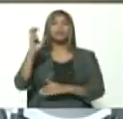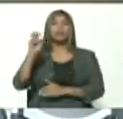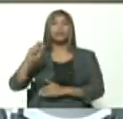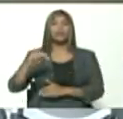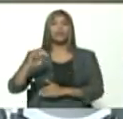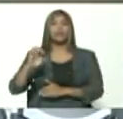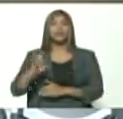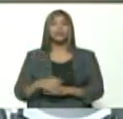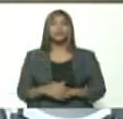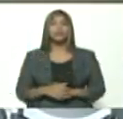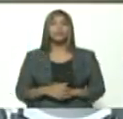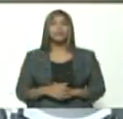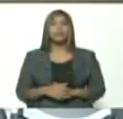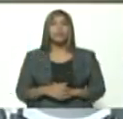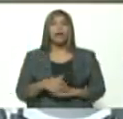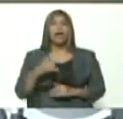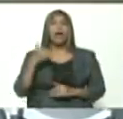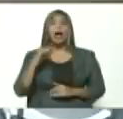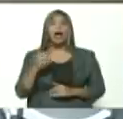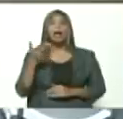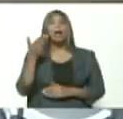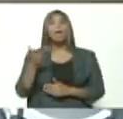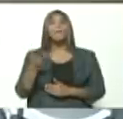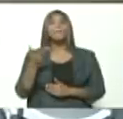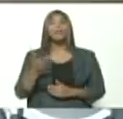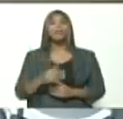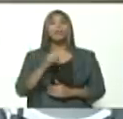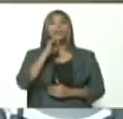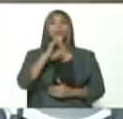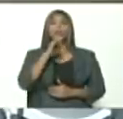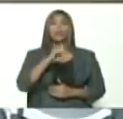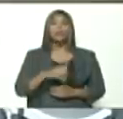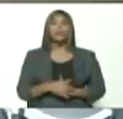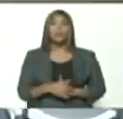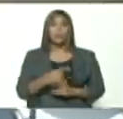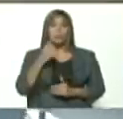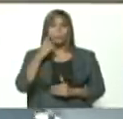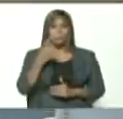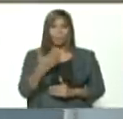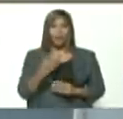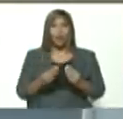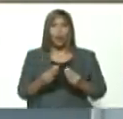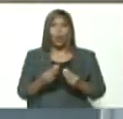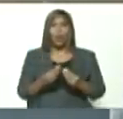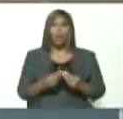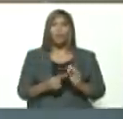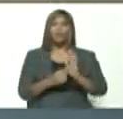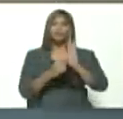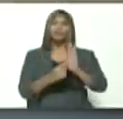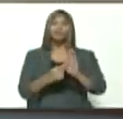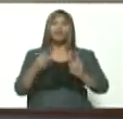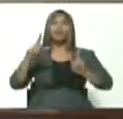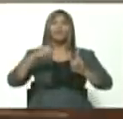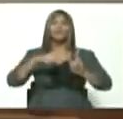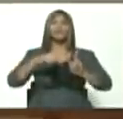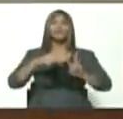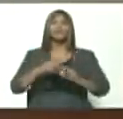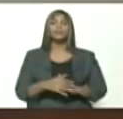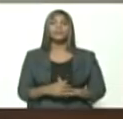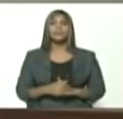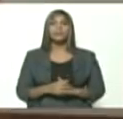Electoral, donde se produce importante información. Ven ustedes a través de las pantallas de Venezolana de